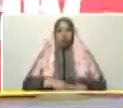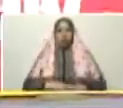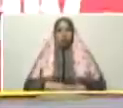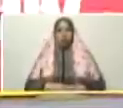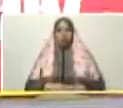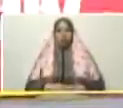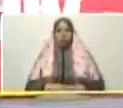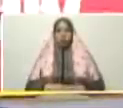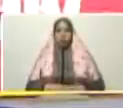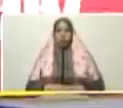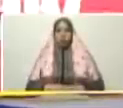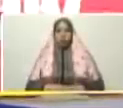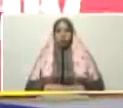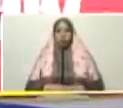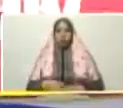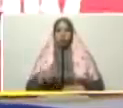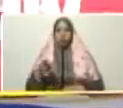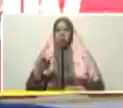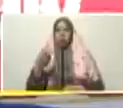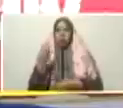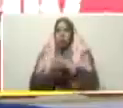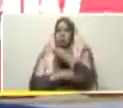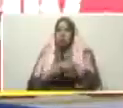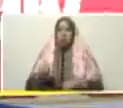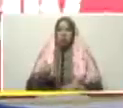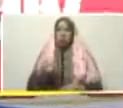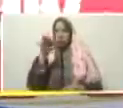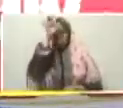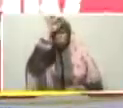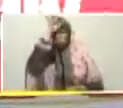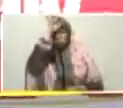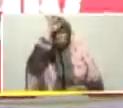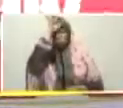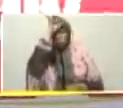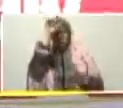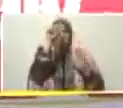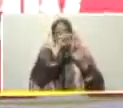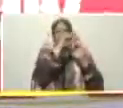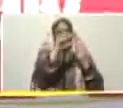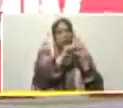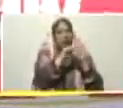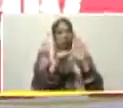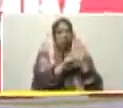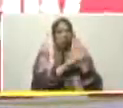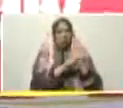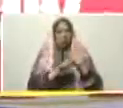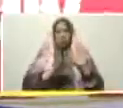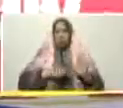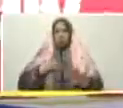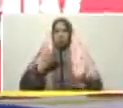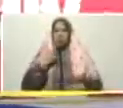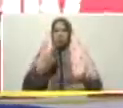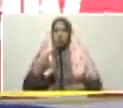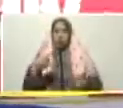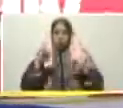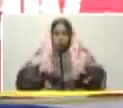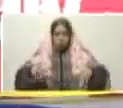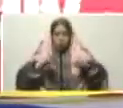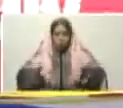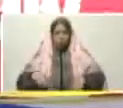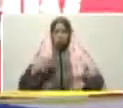lo que me dice aquí este no sé cómo esto será en los estatutos si está si no no puedo decirlo porque no he mentido de los a los